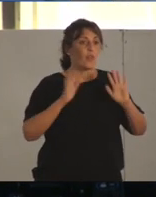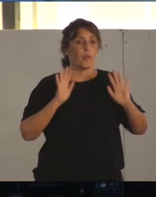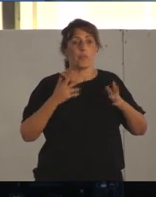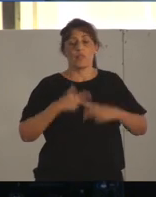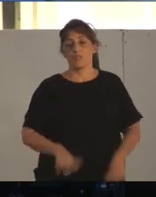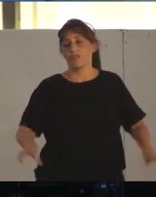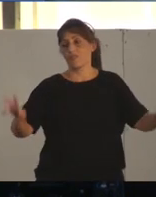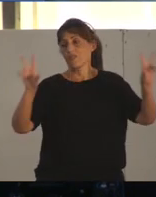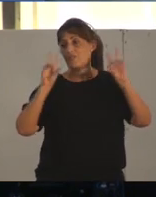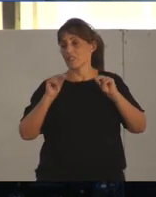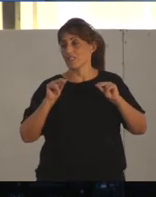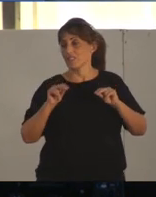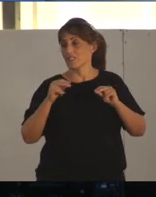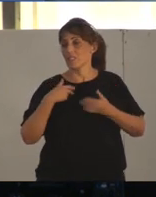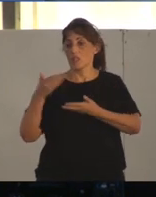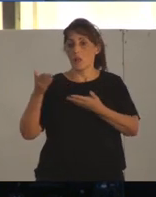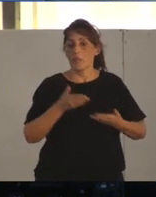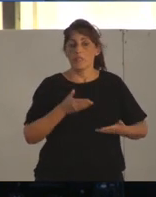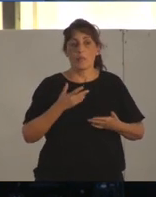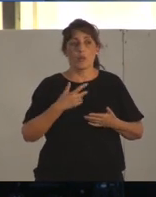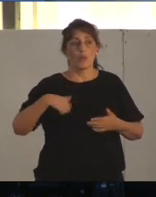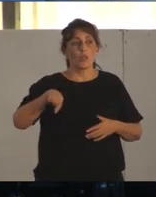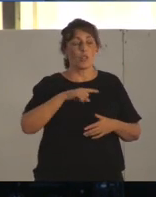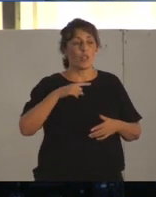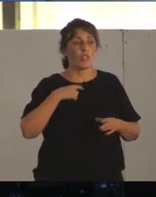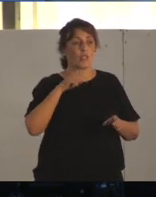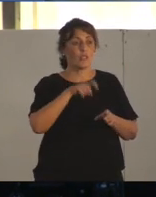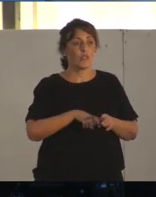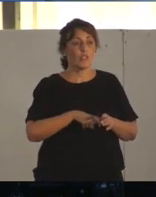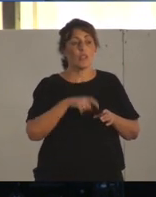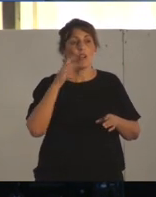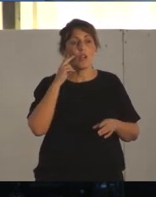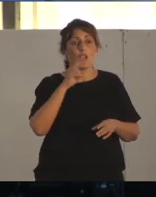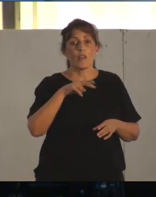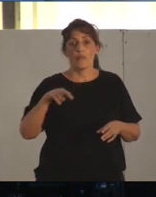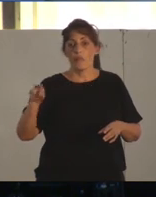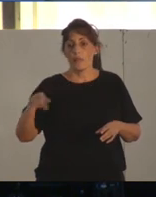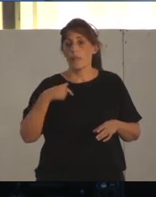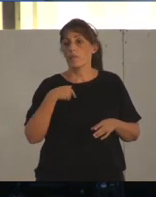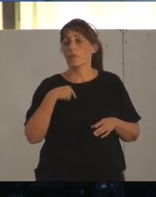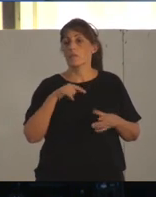no hay tiempo. Entonces, os invitamos a todos, si queréis asistir a la exhibición que hay ahora de deporte